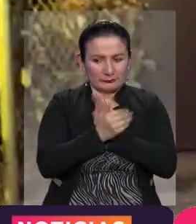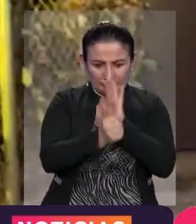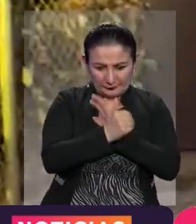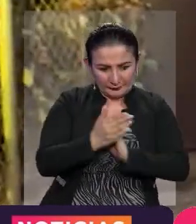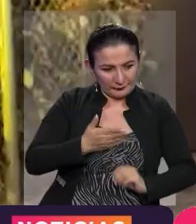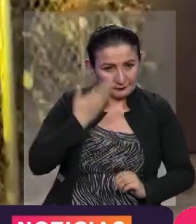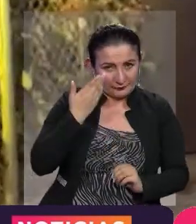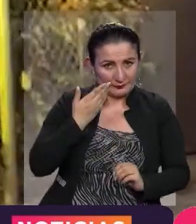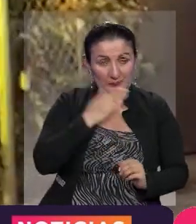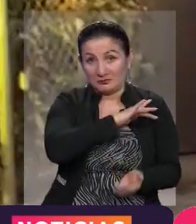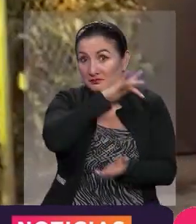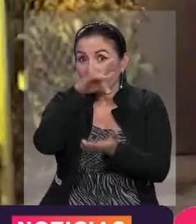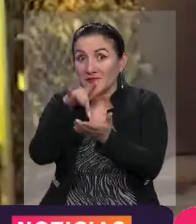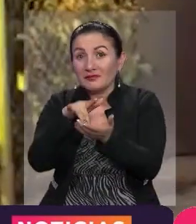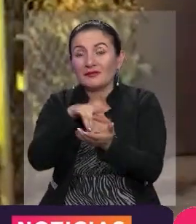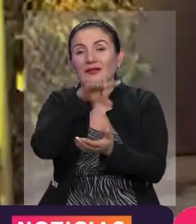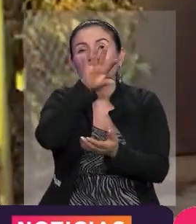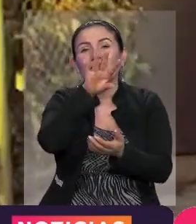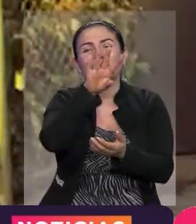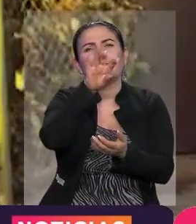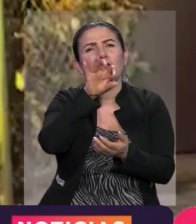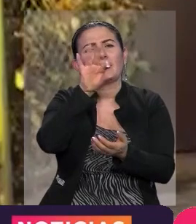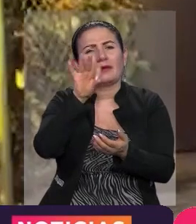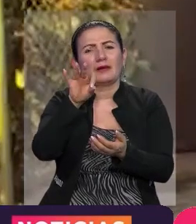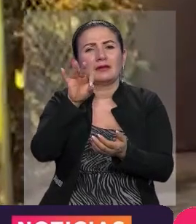talento y se presentaron